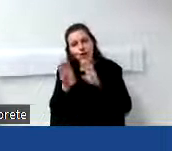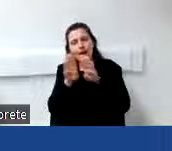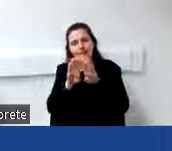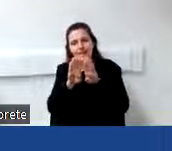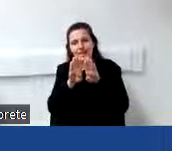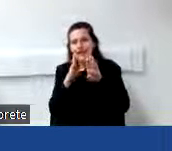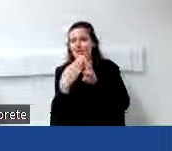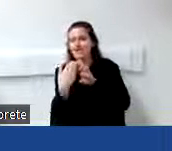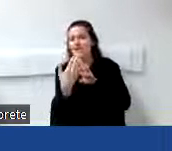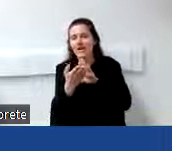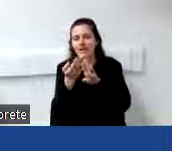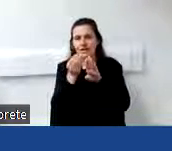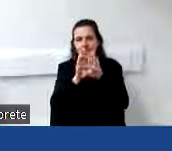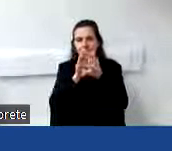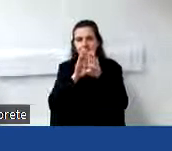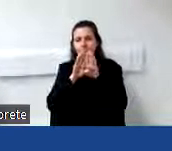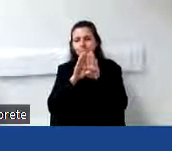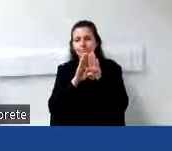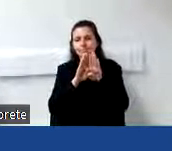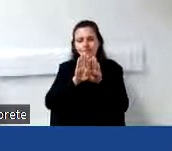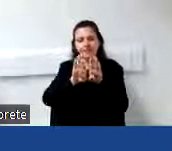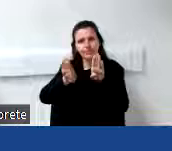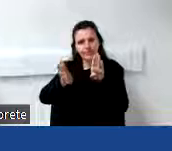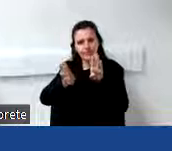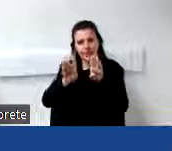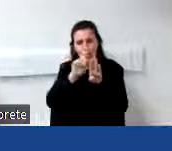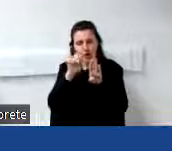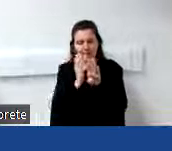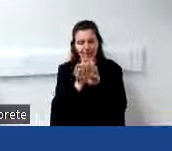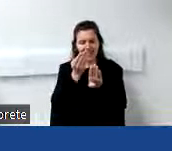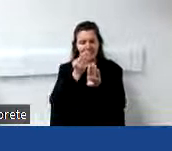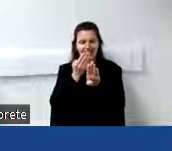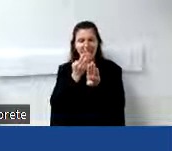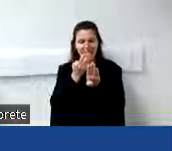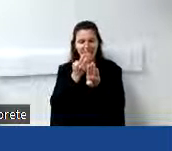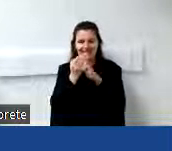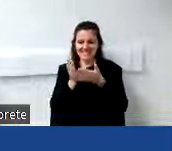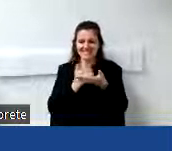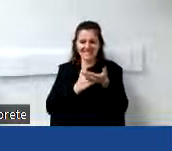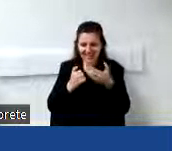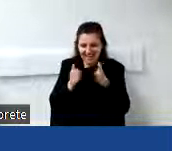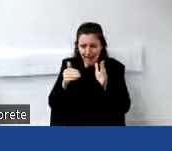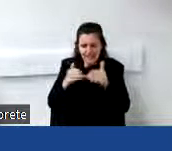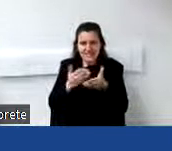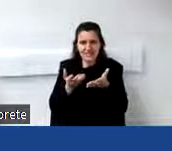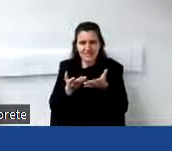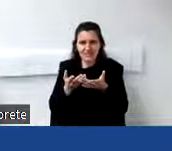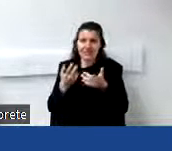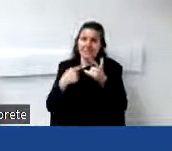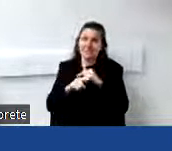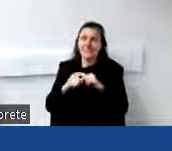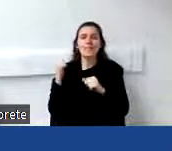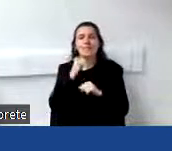una persona usuaria de silla de ruedas, que tiene alguna ayuda técnica, que pueda tener algún accidente dentro del baño, que pueda, no sé, perder el